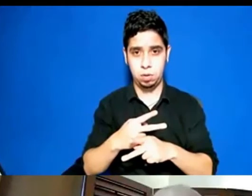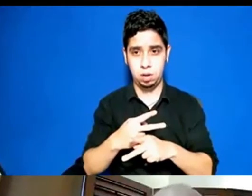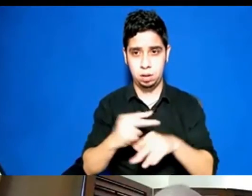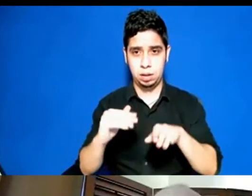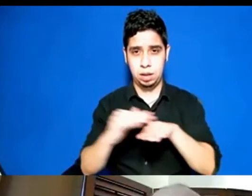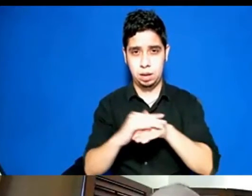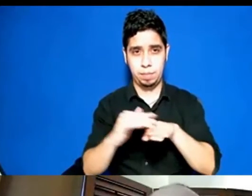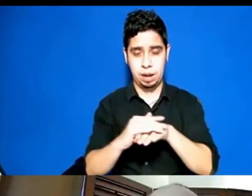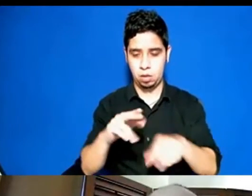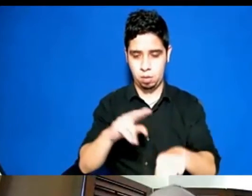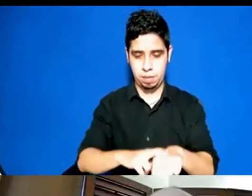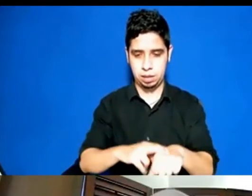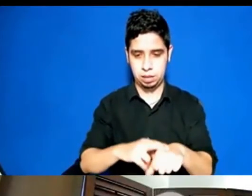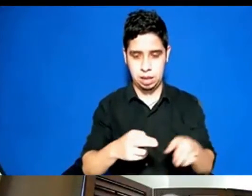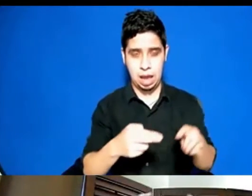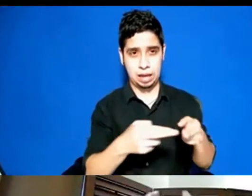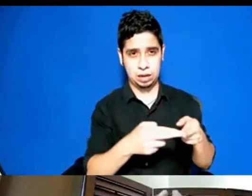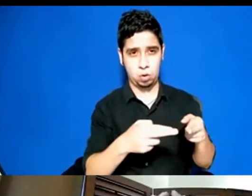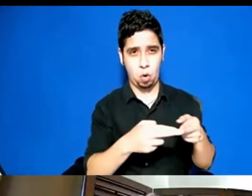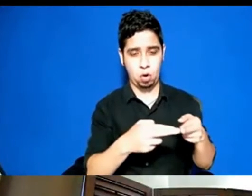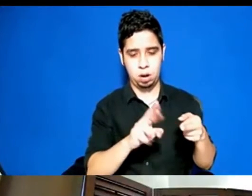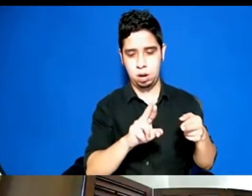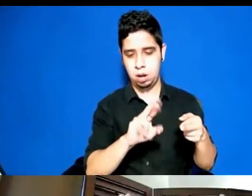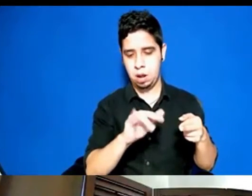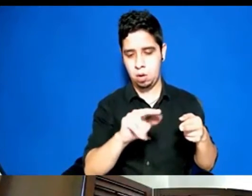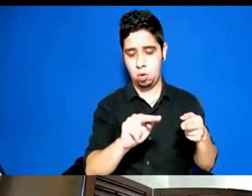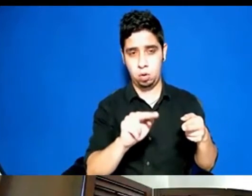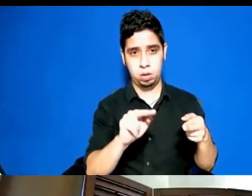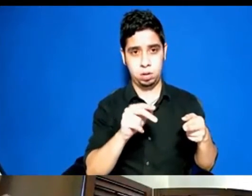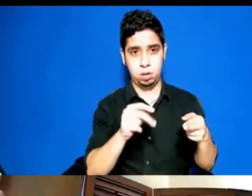iba de niño a Rincón y la cantidad